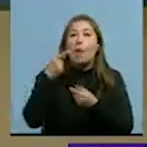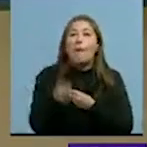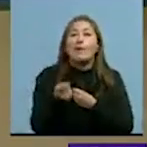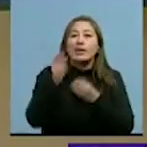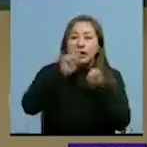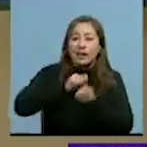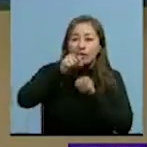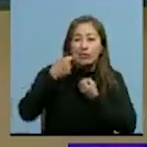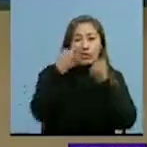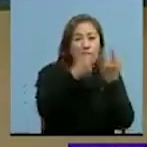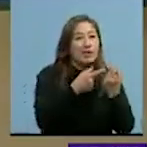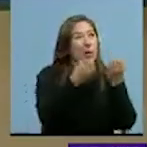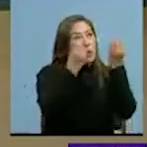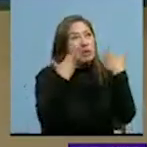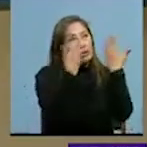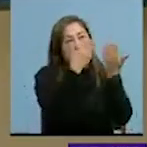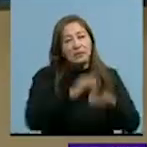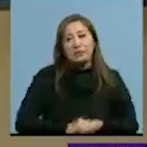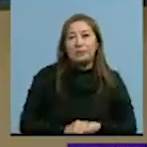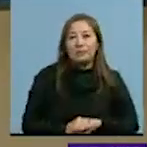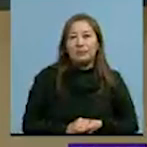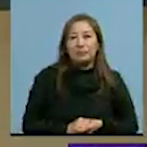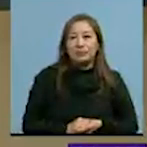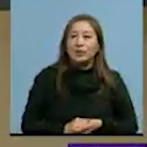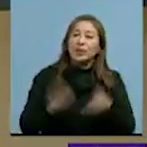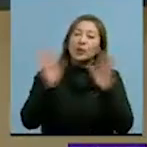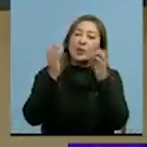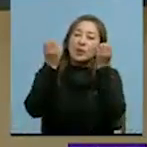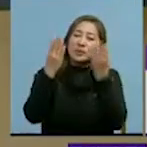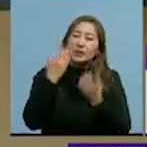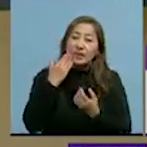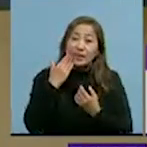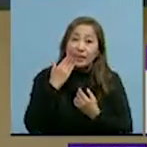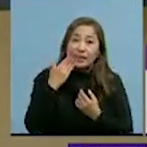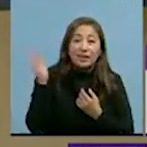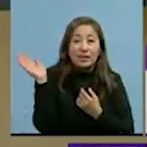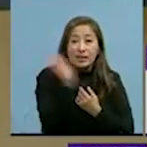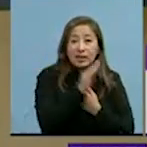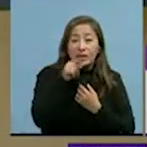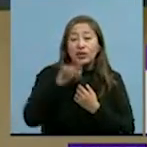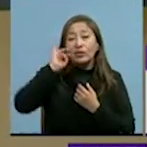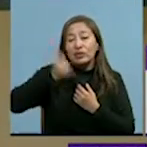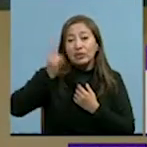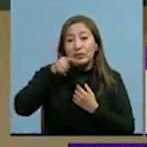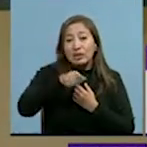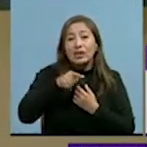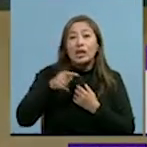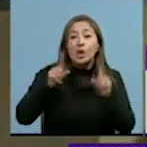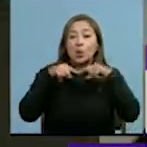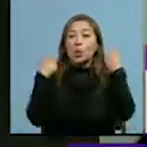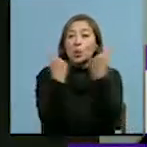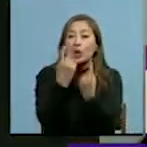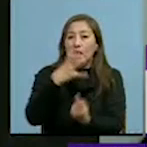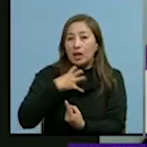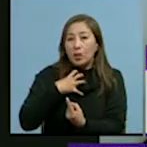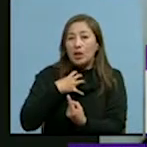esta designación. ¿Cómo estás, Omar? Buenas tardes. ¿Cómo te va, Mariana? Muy buenas tardes a todos. Así es, estamos en un aula aquí de